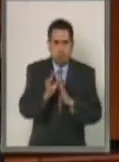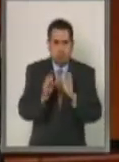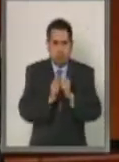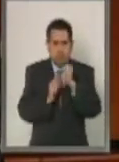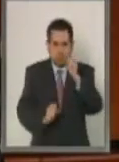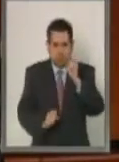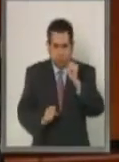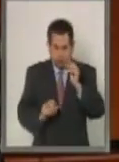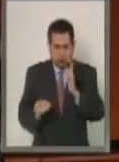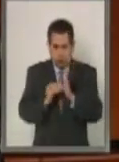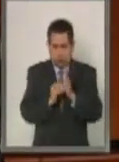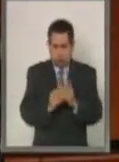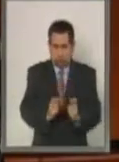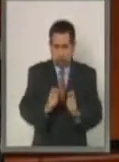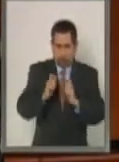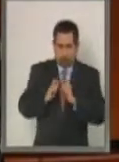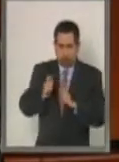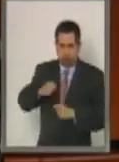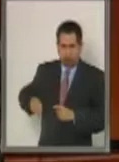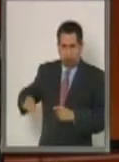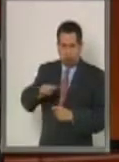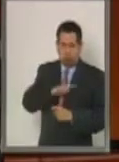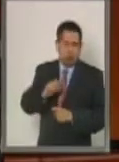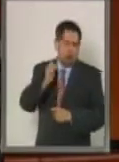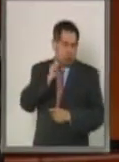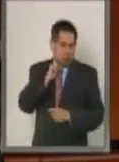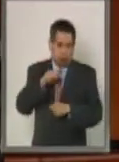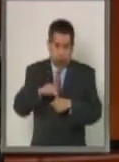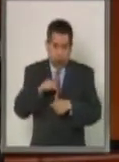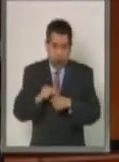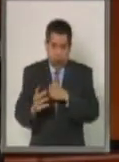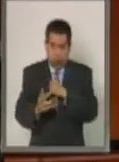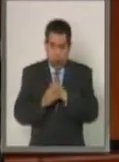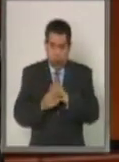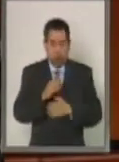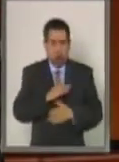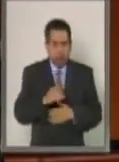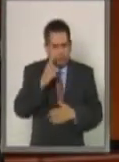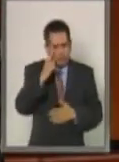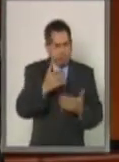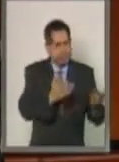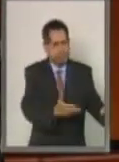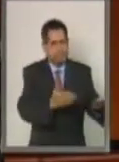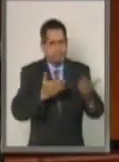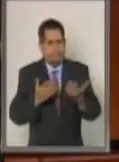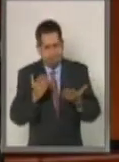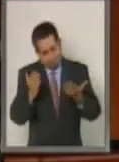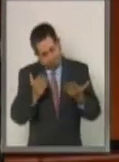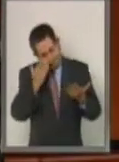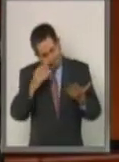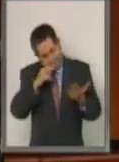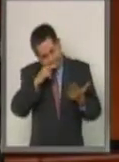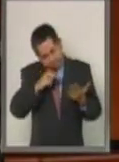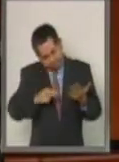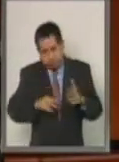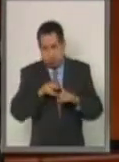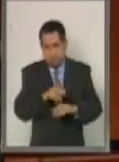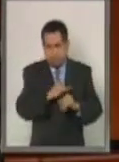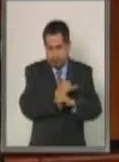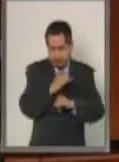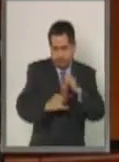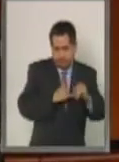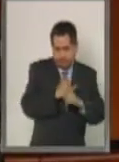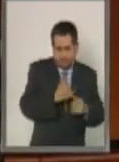constitucional otorgada a la Cámara de Senadores para el análisis de instrumentos